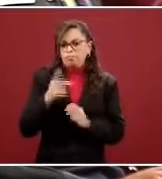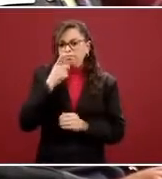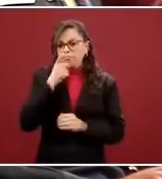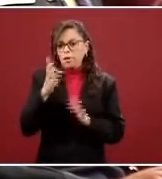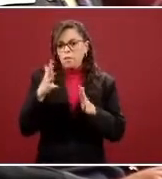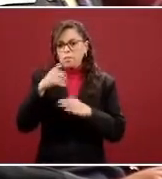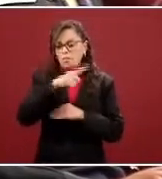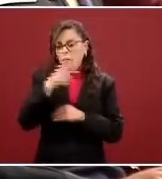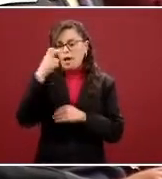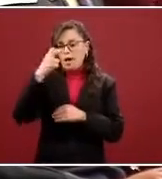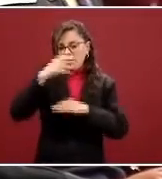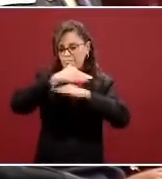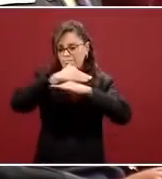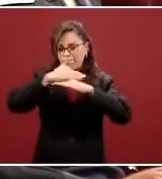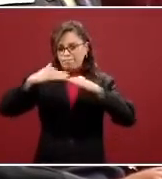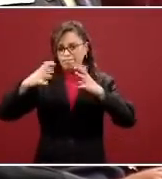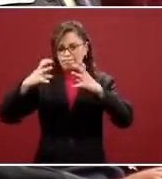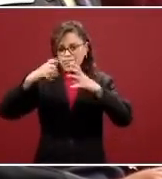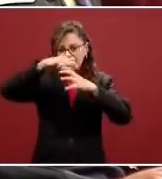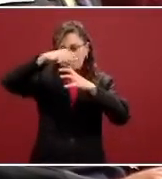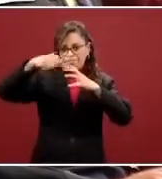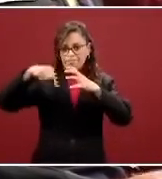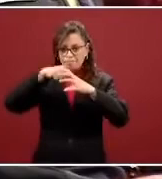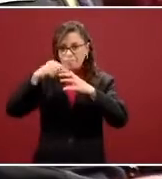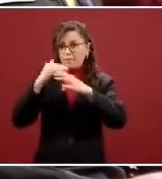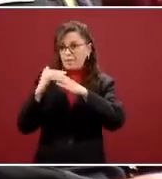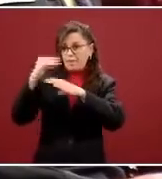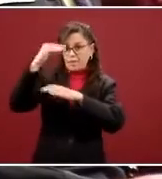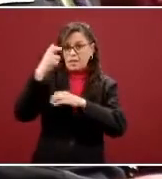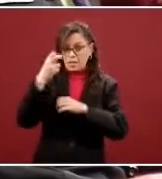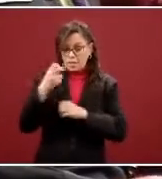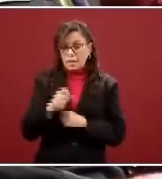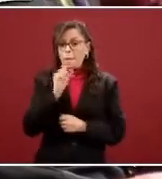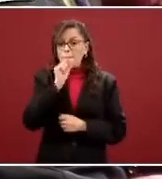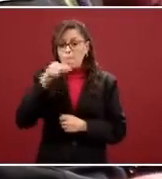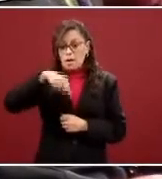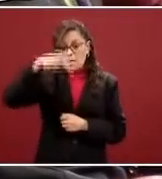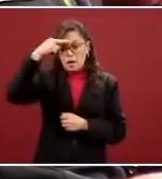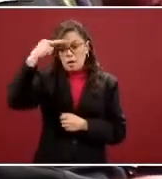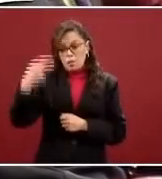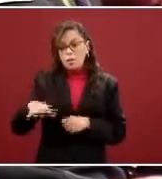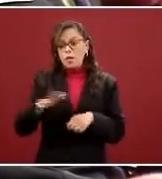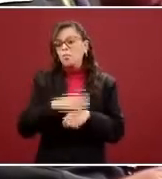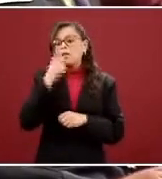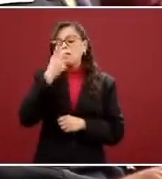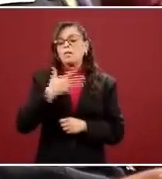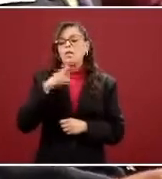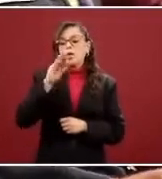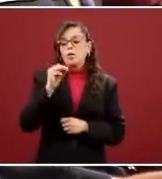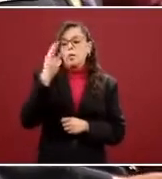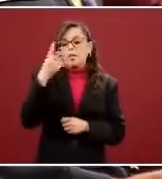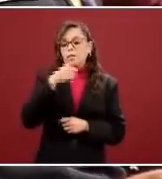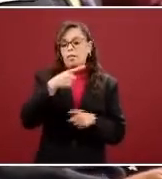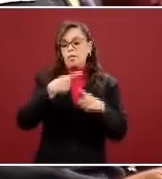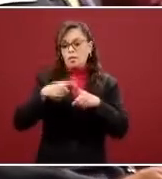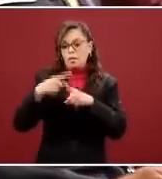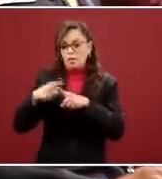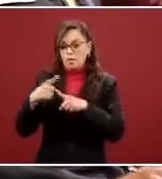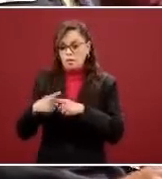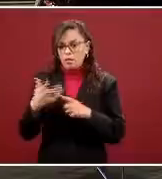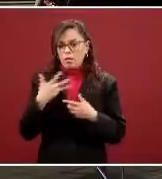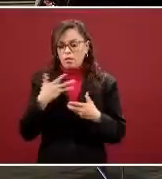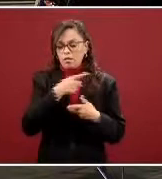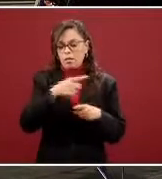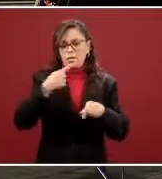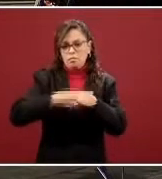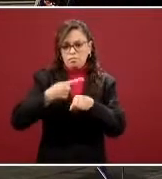línea geográfica. Y lo mismo está ocurriendo en México. Ayer registraba 93 casos y la línea virtual divide al